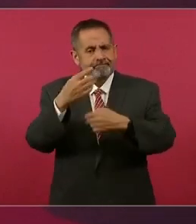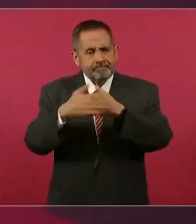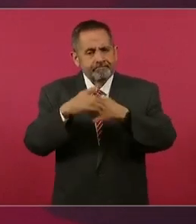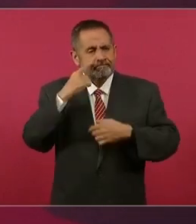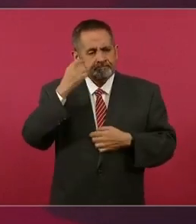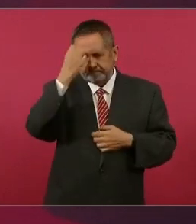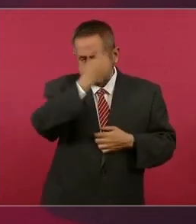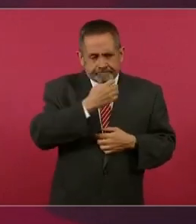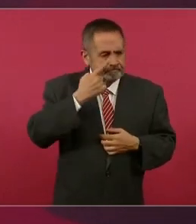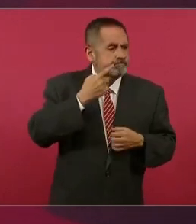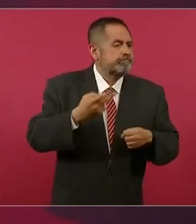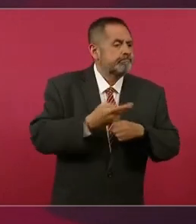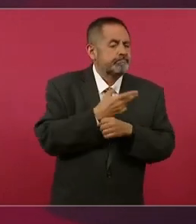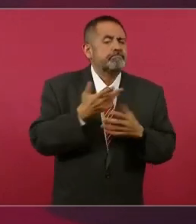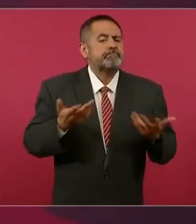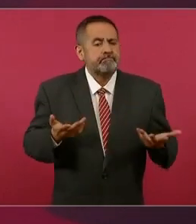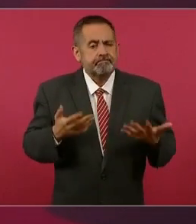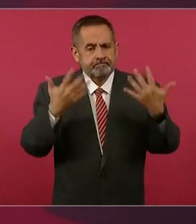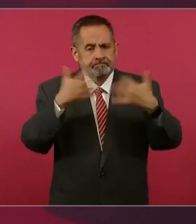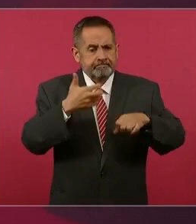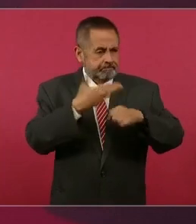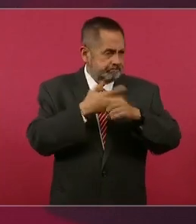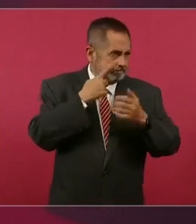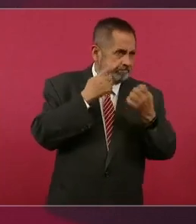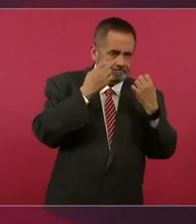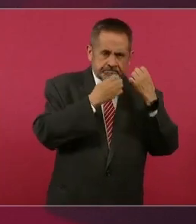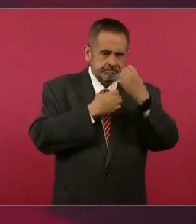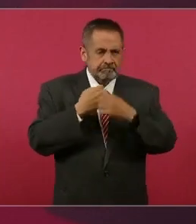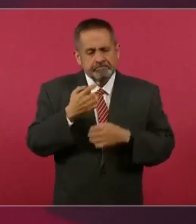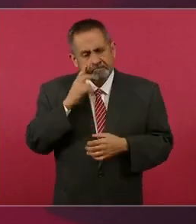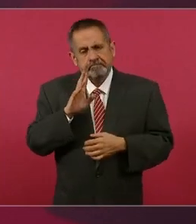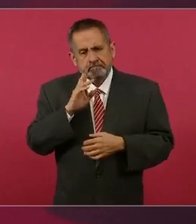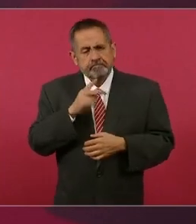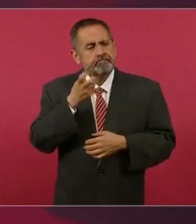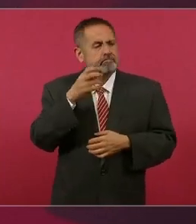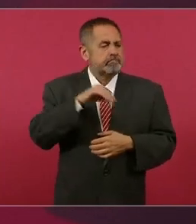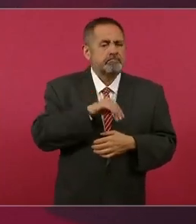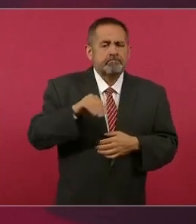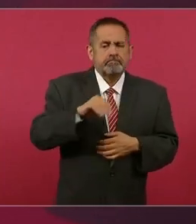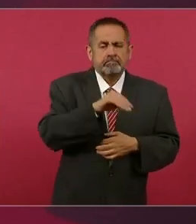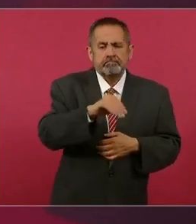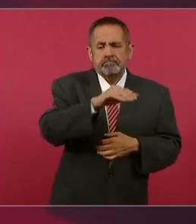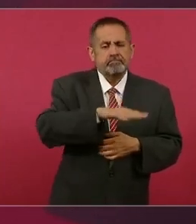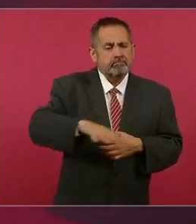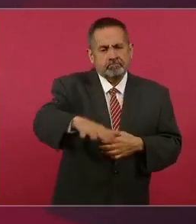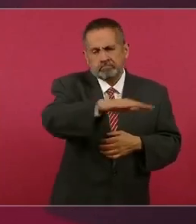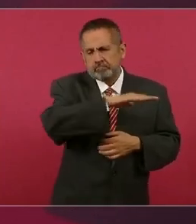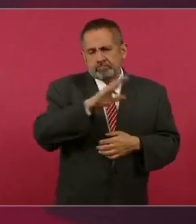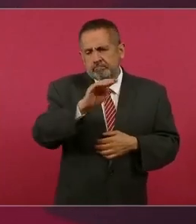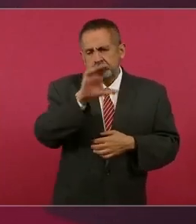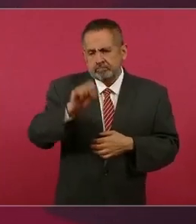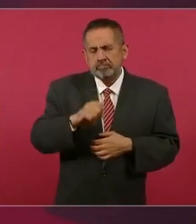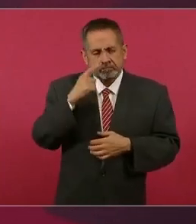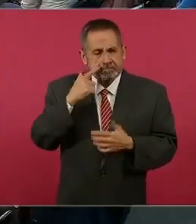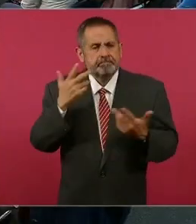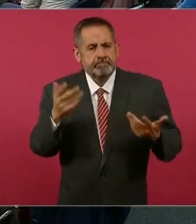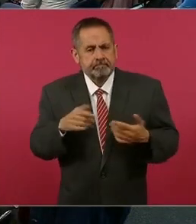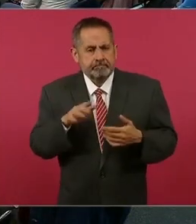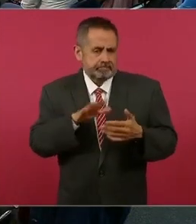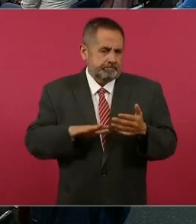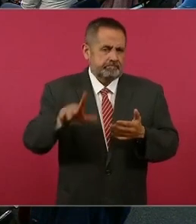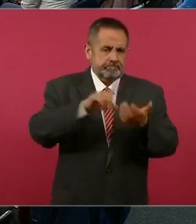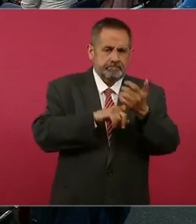evaluar a la empresa y vamos a recorrer esa región del